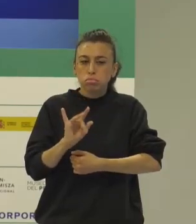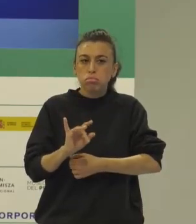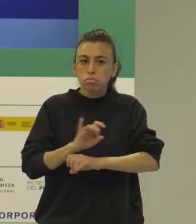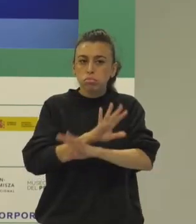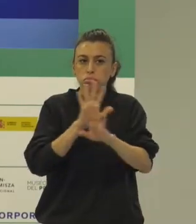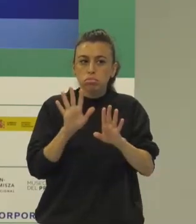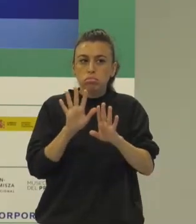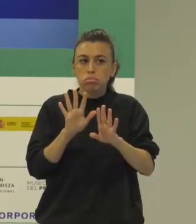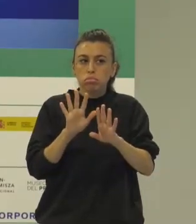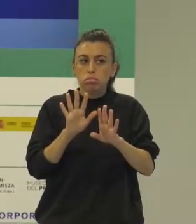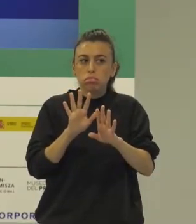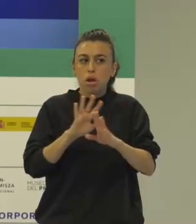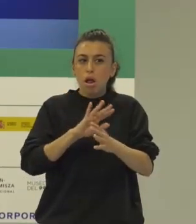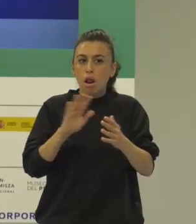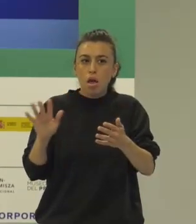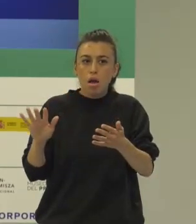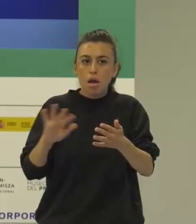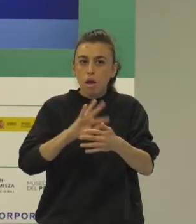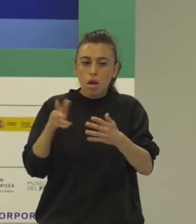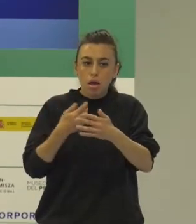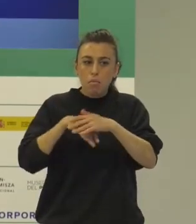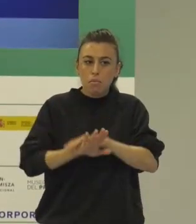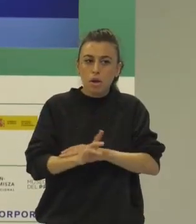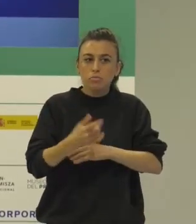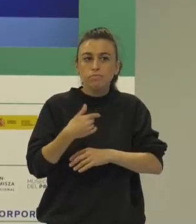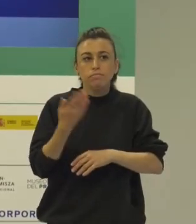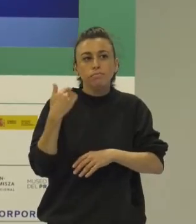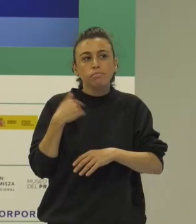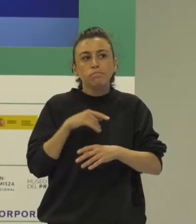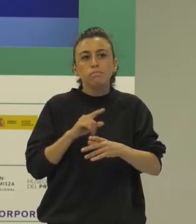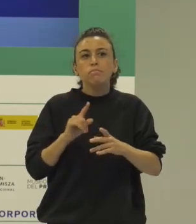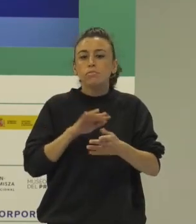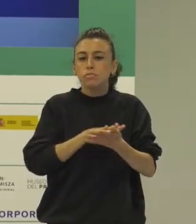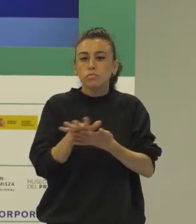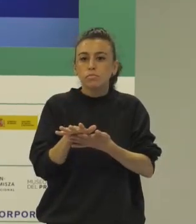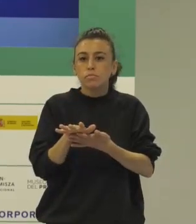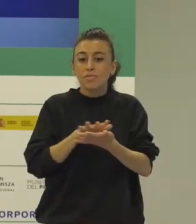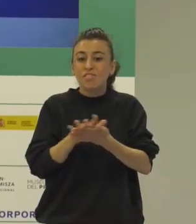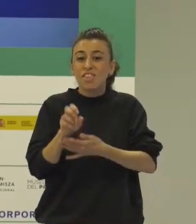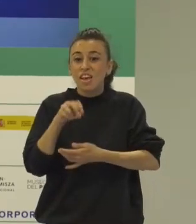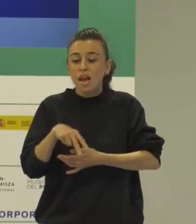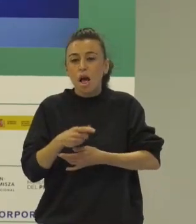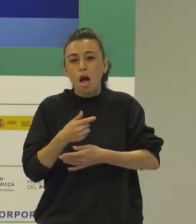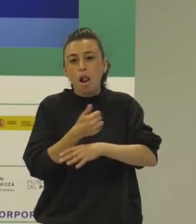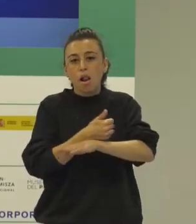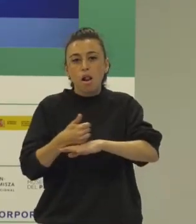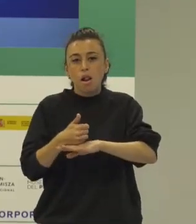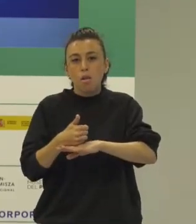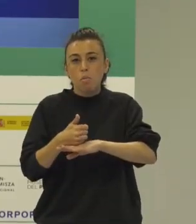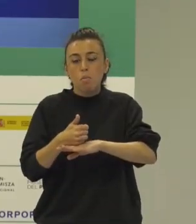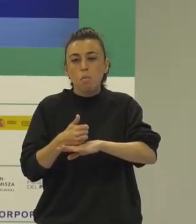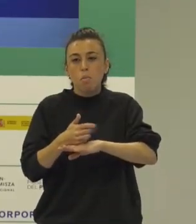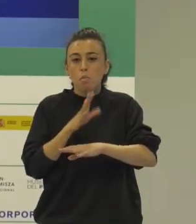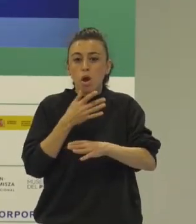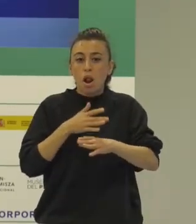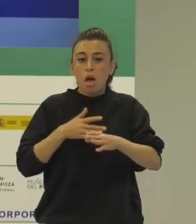cubanos? Sí, pero ¿sabe a quién afecta? Afecta al pueblo. Porque los gobernantes siguen viviendo bien, siguen teniendo